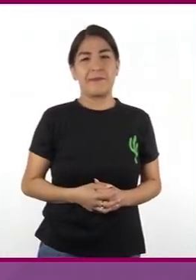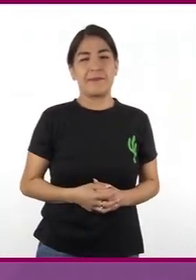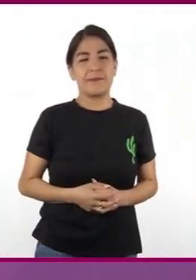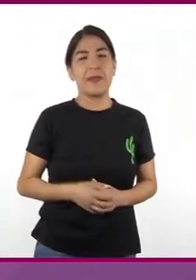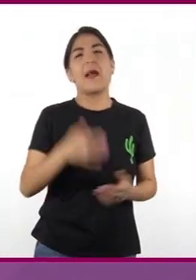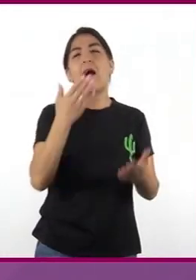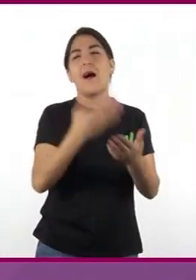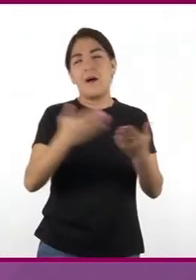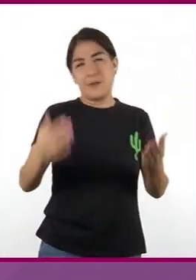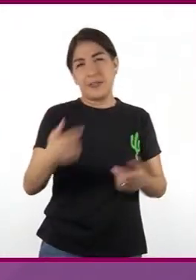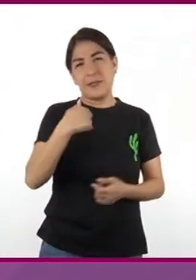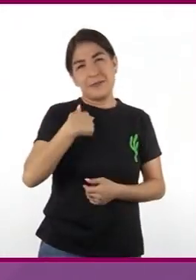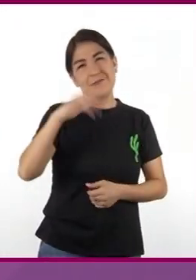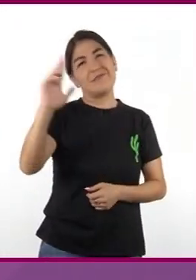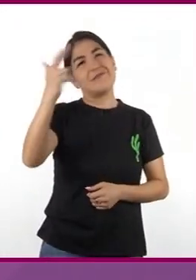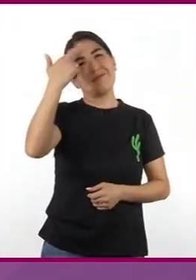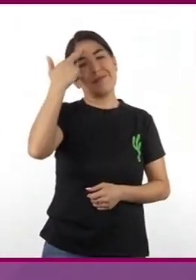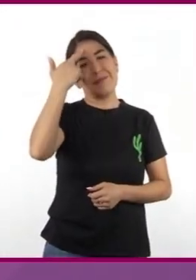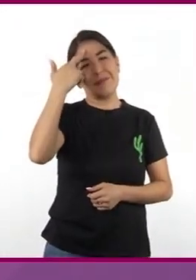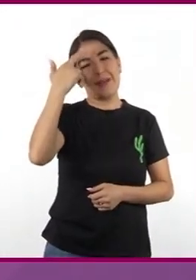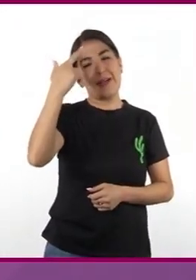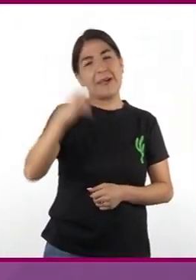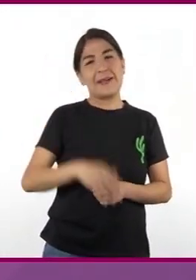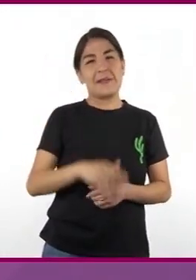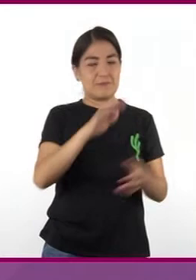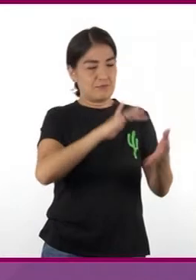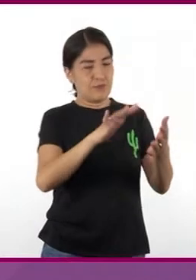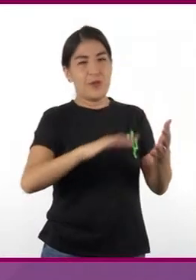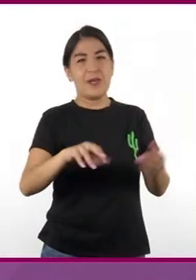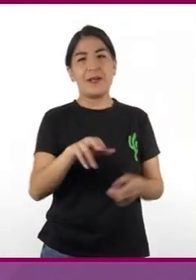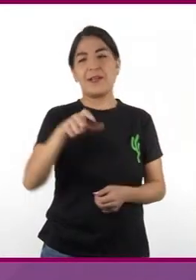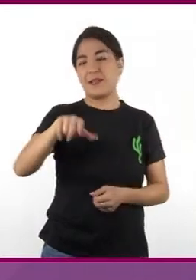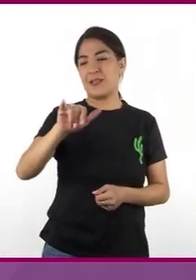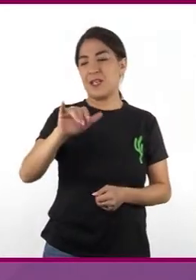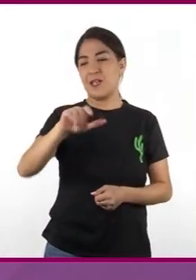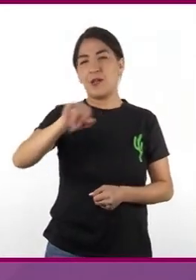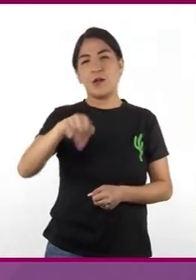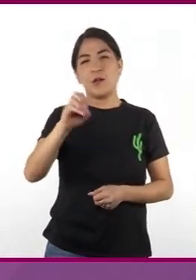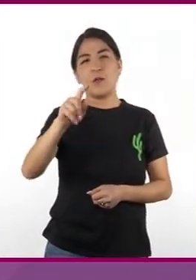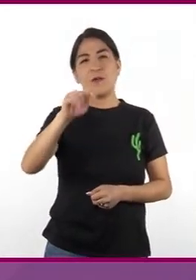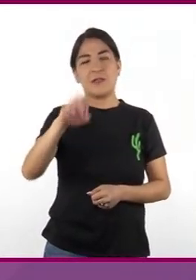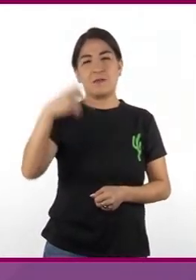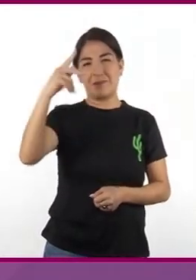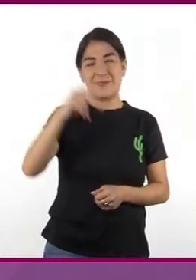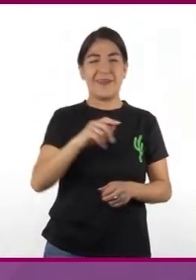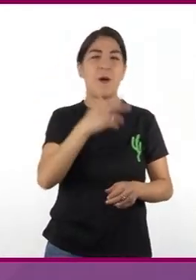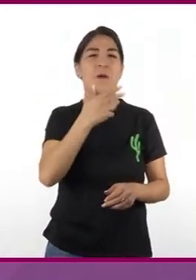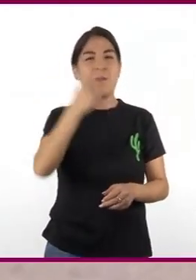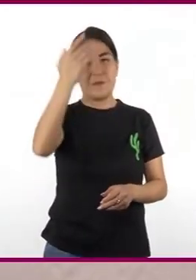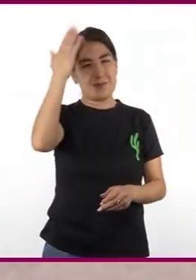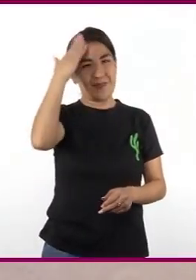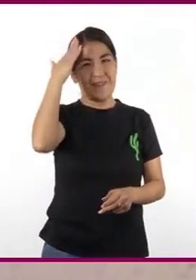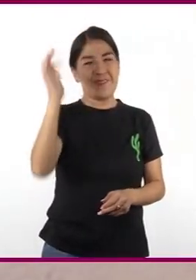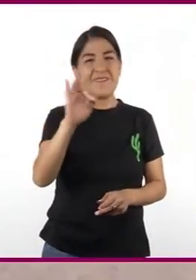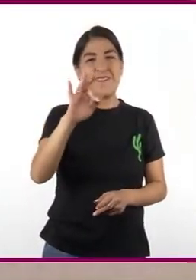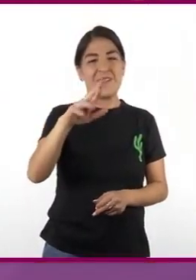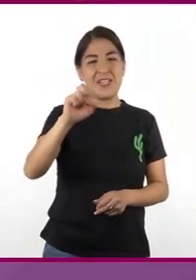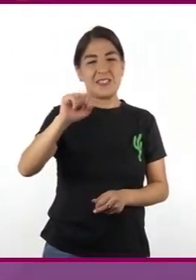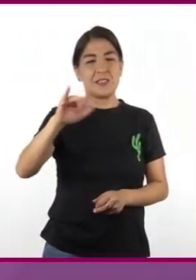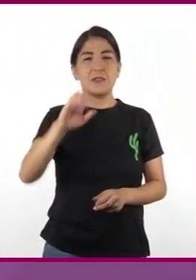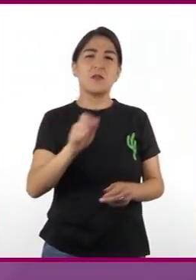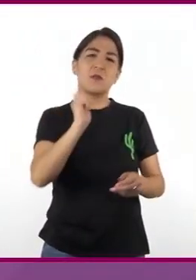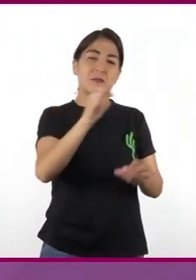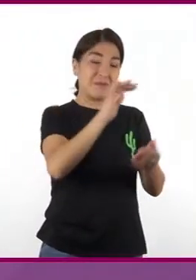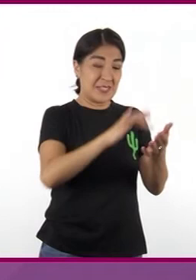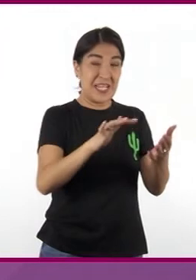Recuerdo ahora la edición del Quijote dispuesta por Francisco Rico, donde hay como 4 o 5 prólogos.